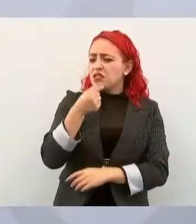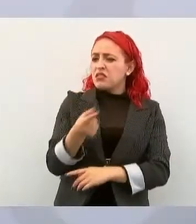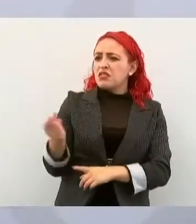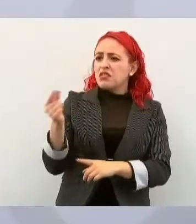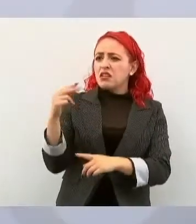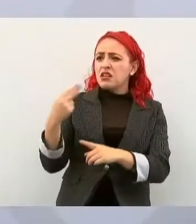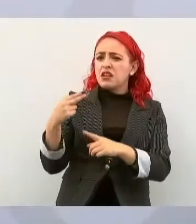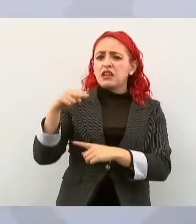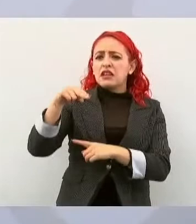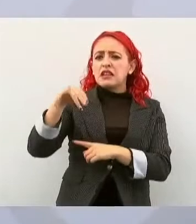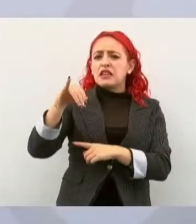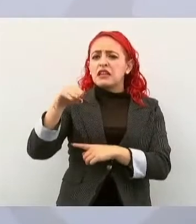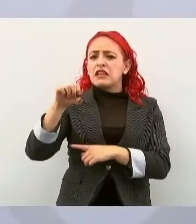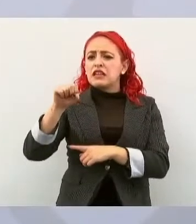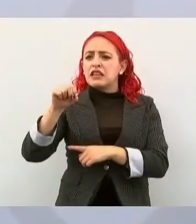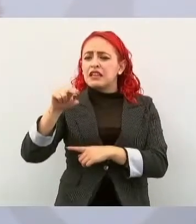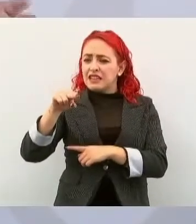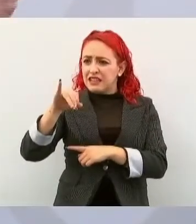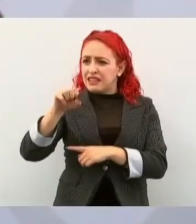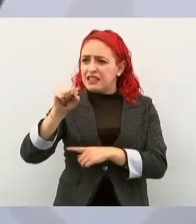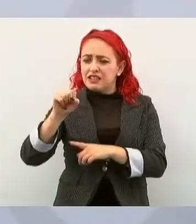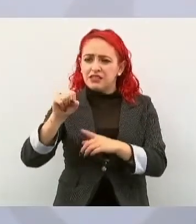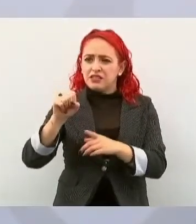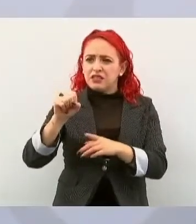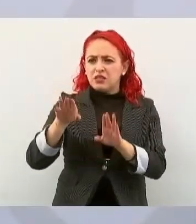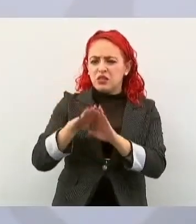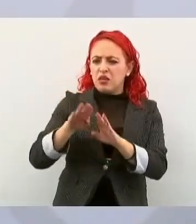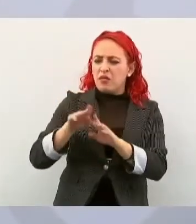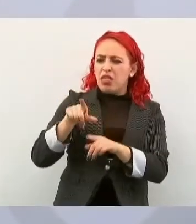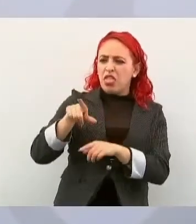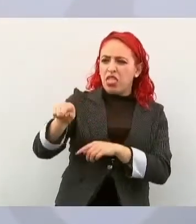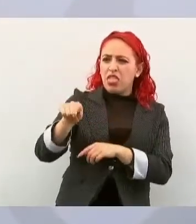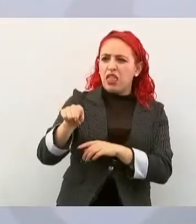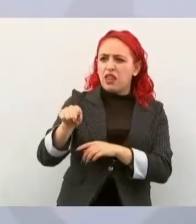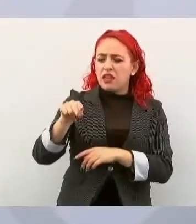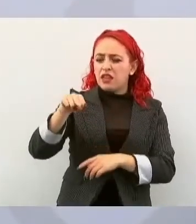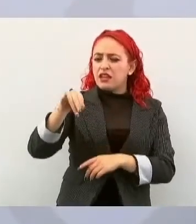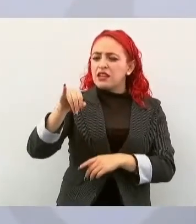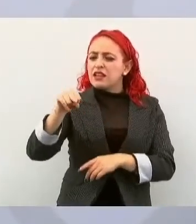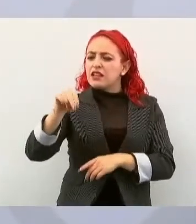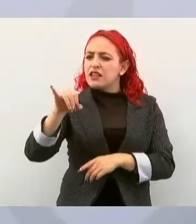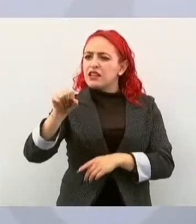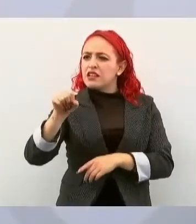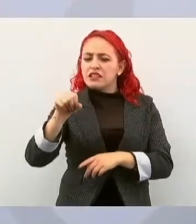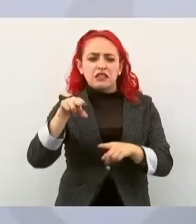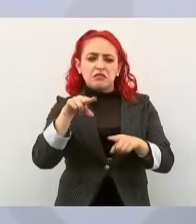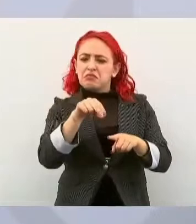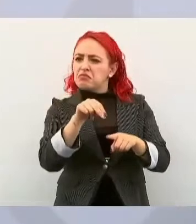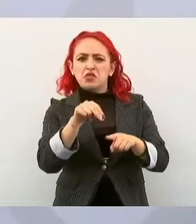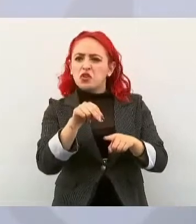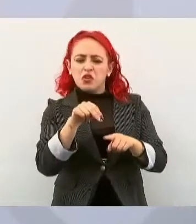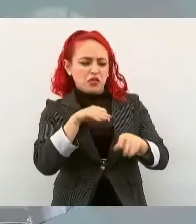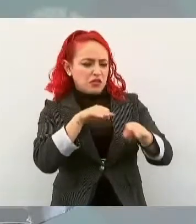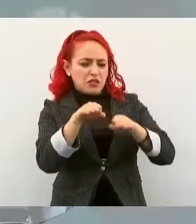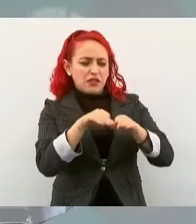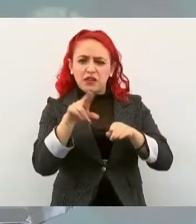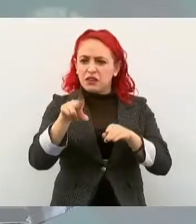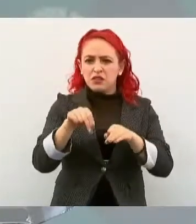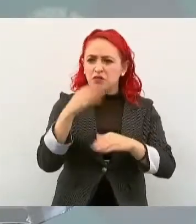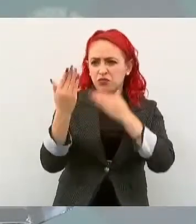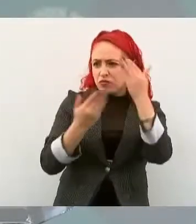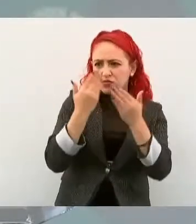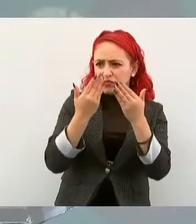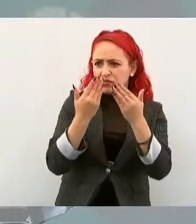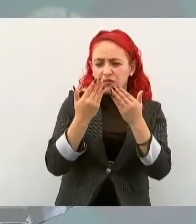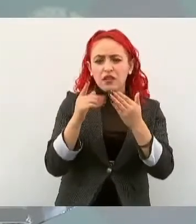ninis, se les llamaba de manera despectiva ninis, que ni estudian ni trabajan. Ahora